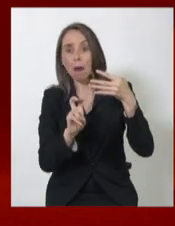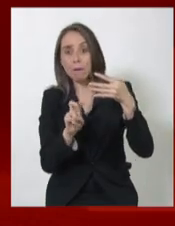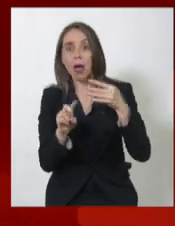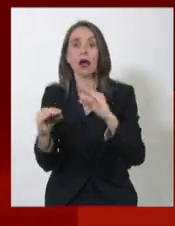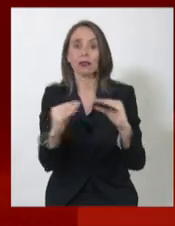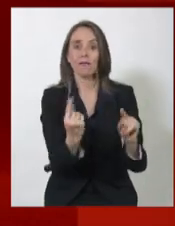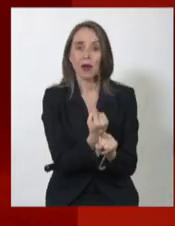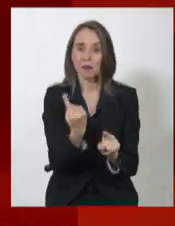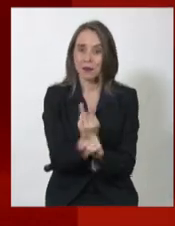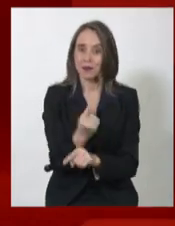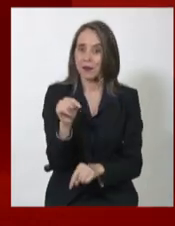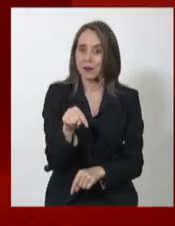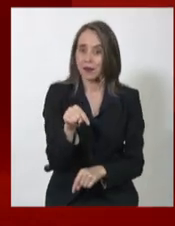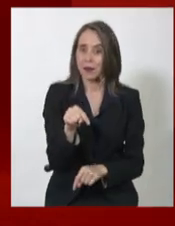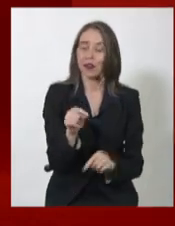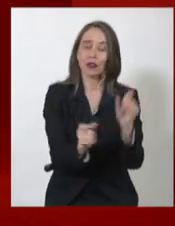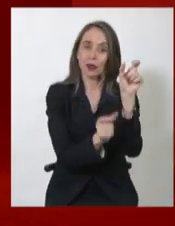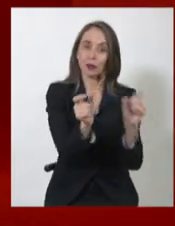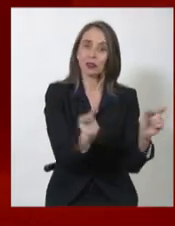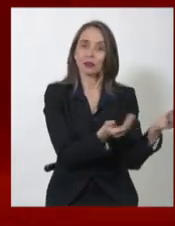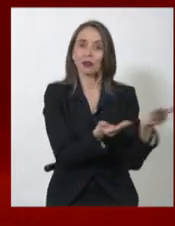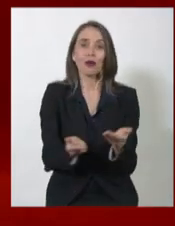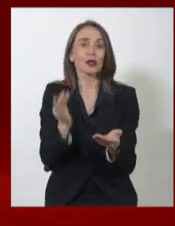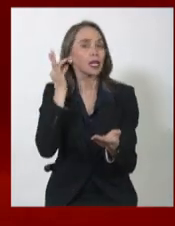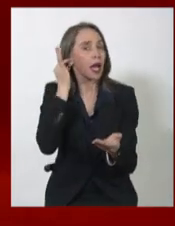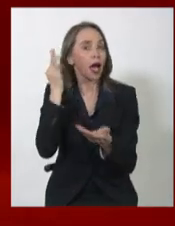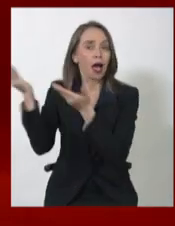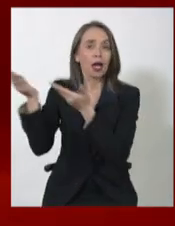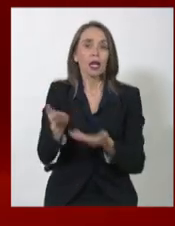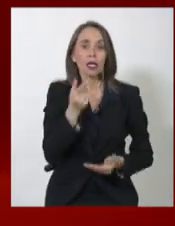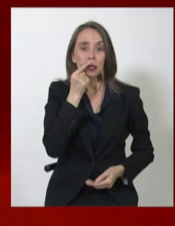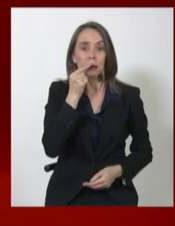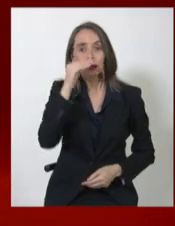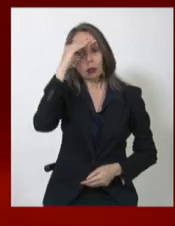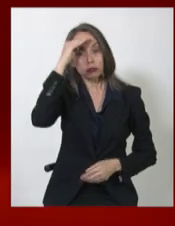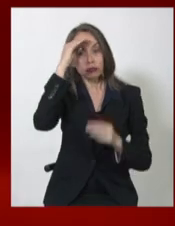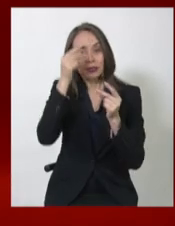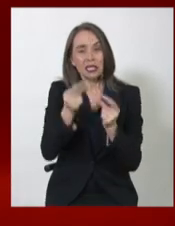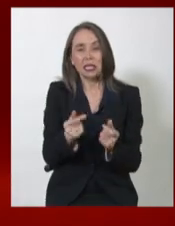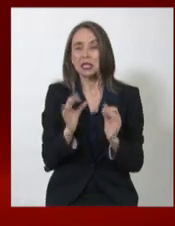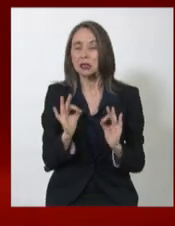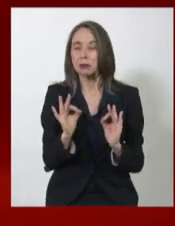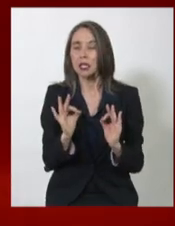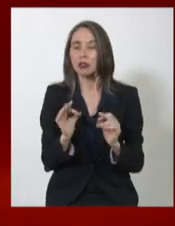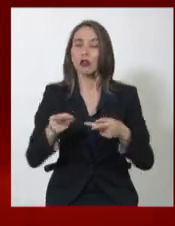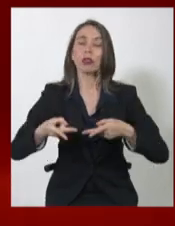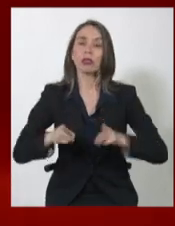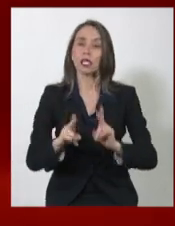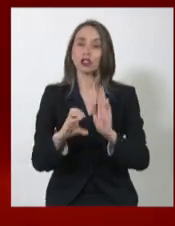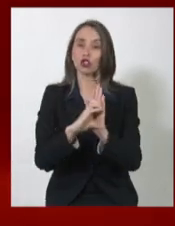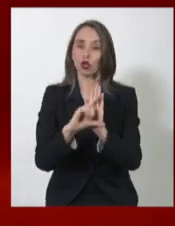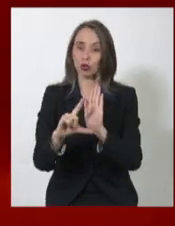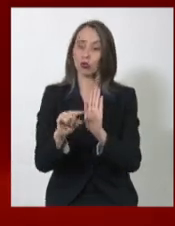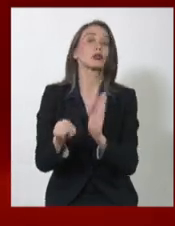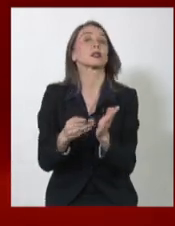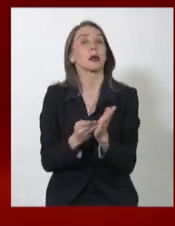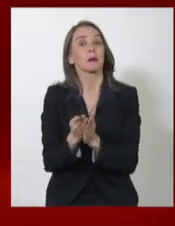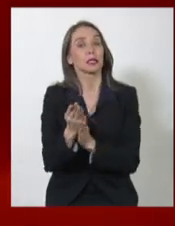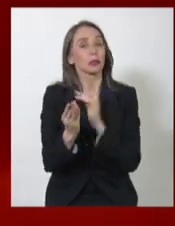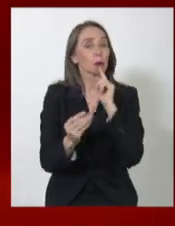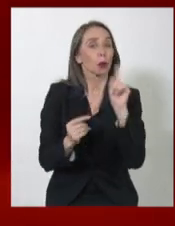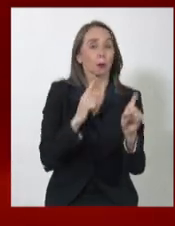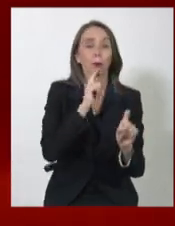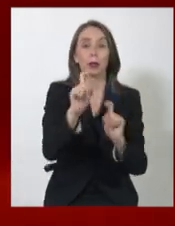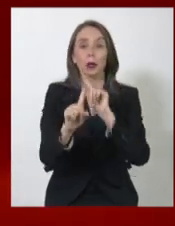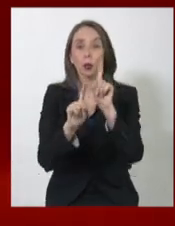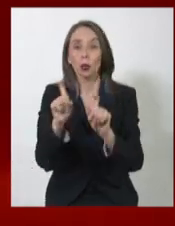queremos conversar hoy día con nuestras invitadas e invitados expertas en derecho constitucional. Voy a iniciar esta ronda de preguntas